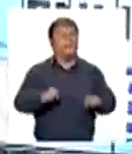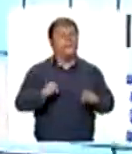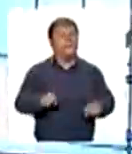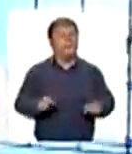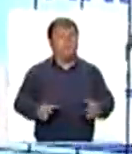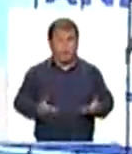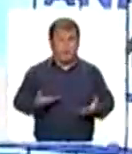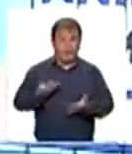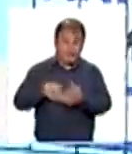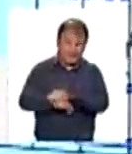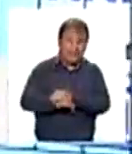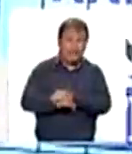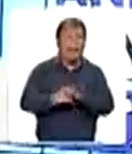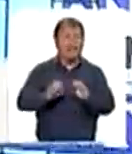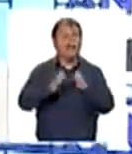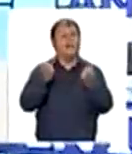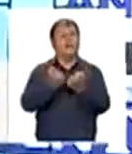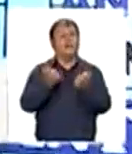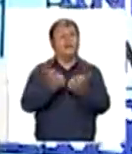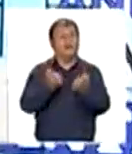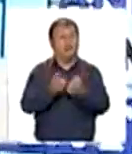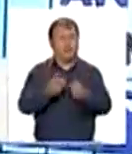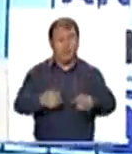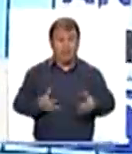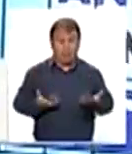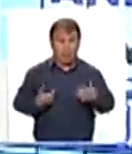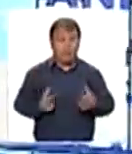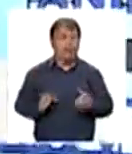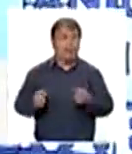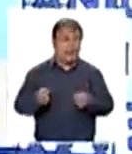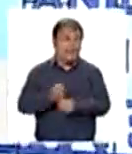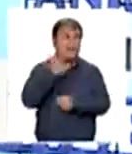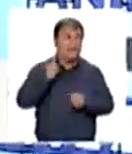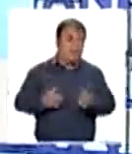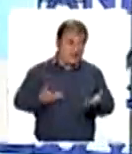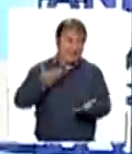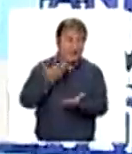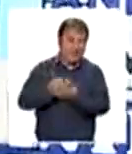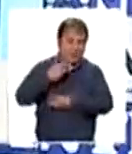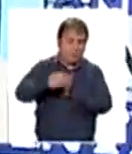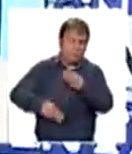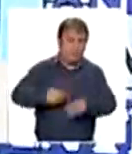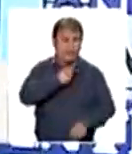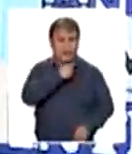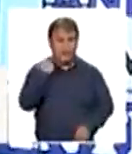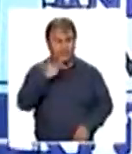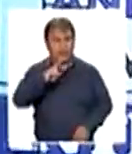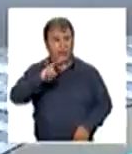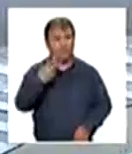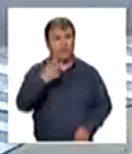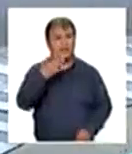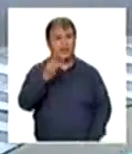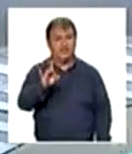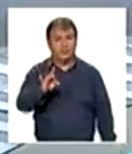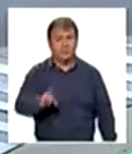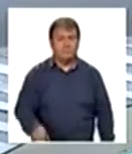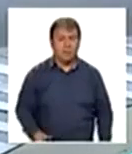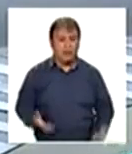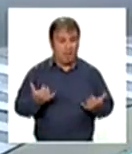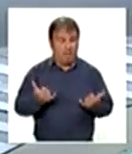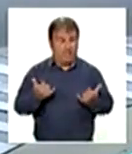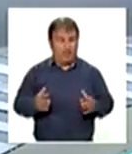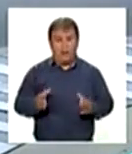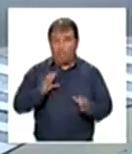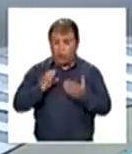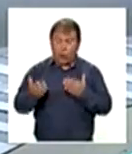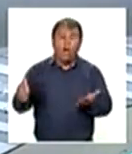de poder estar en este encuentro que nos puede dar el pase para estar en el Mundial de Rusia 2018. Sin embargo, a esta hora nos